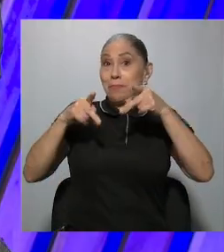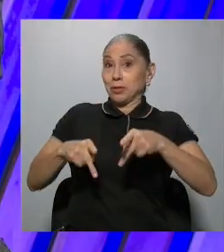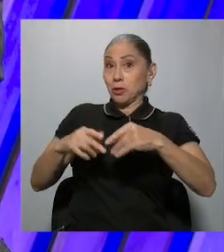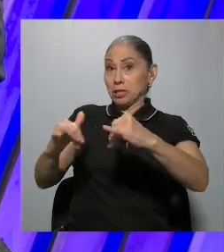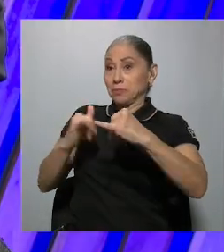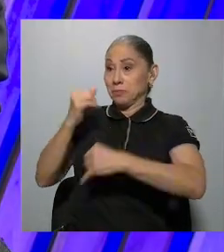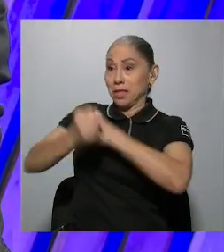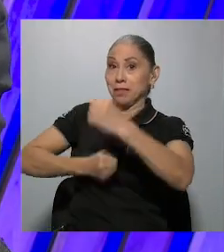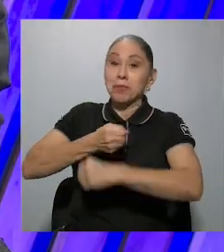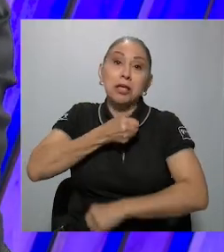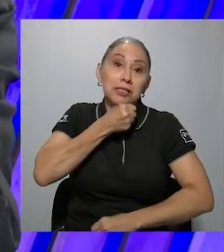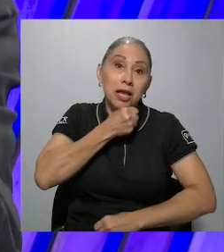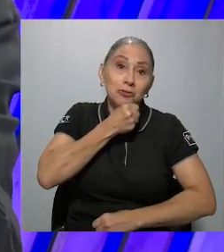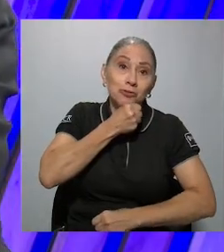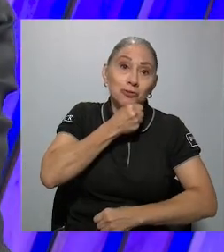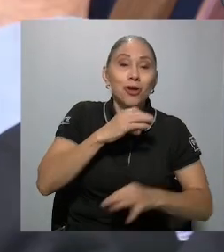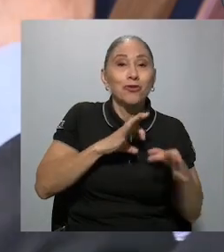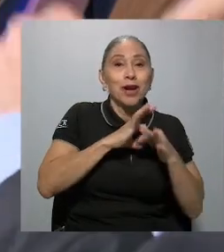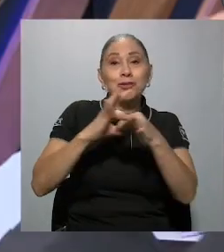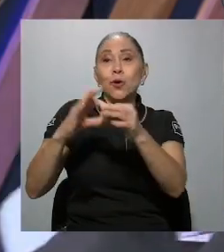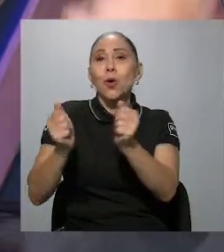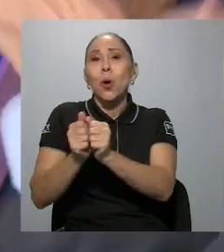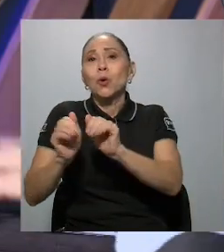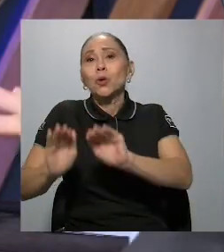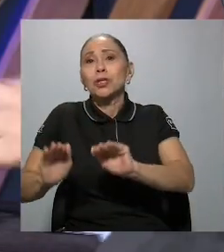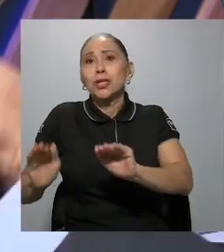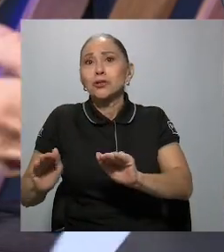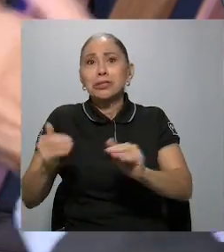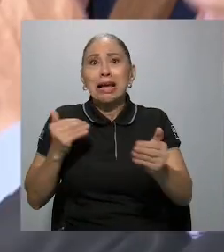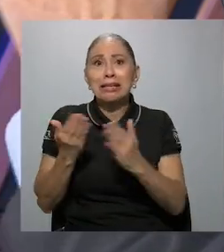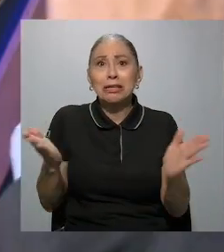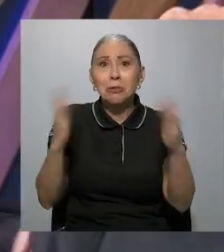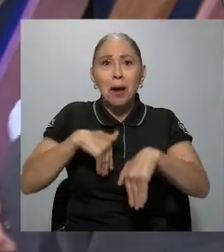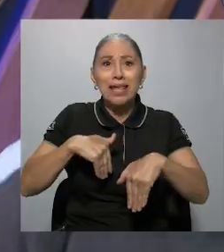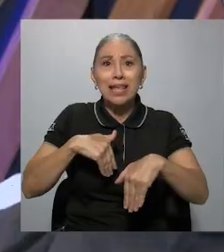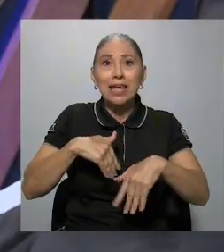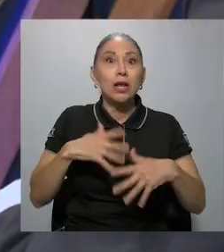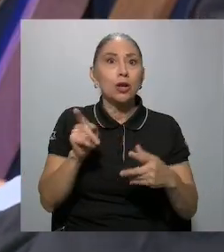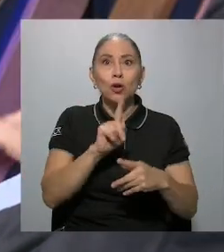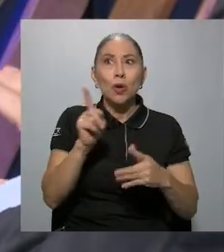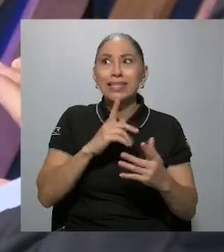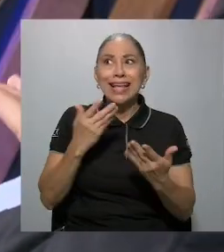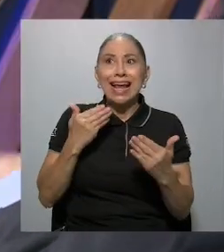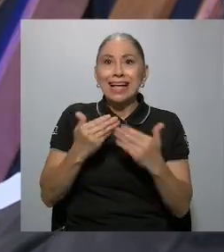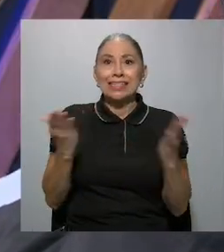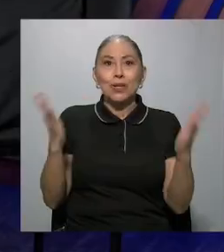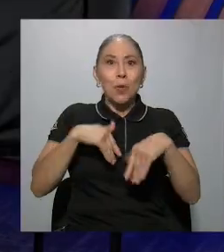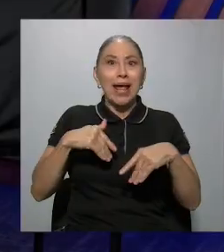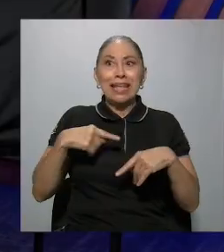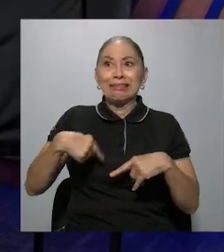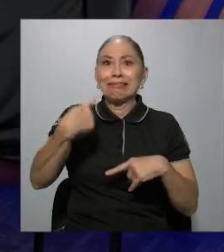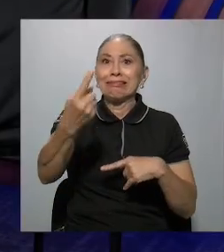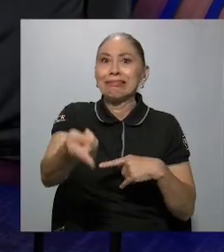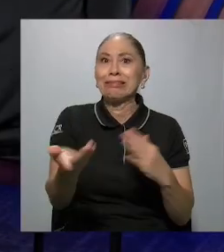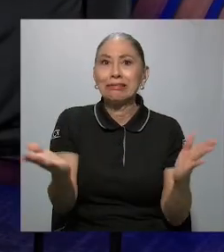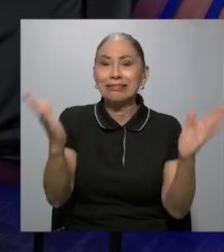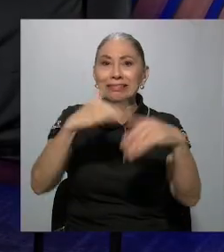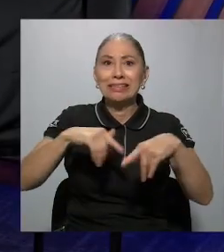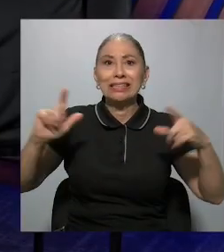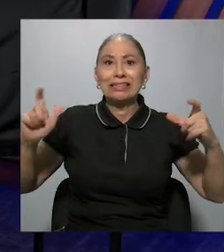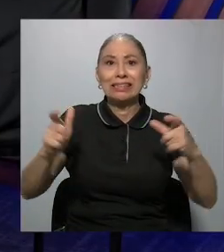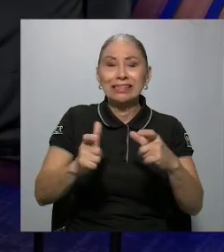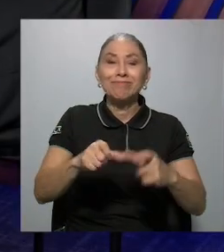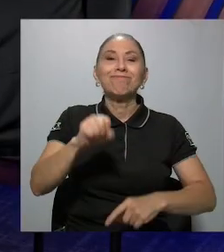yo y mis coetáneos, los ancianos, y los niños, que ya casi no hay. No es que casi no hay, es que casi no va